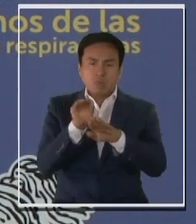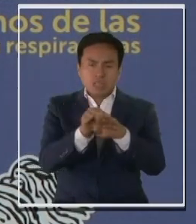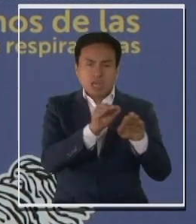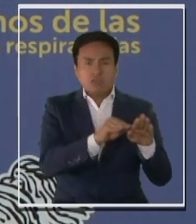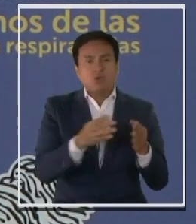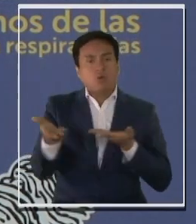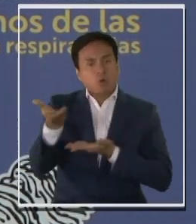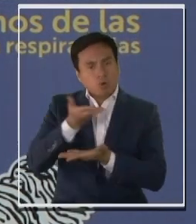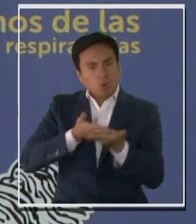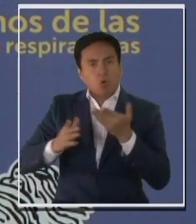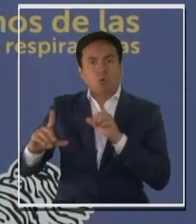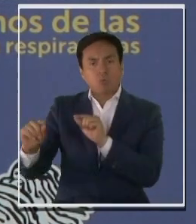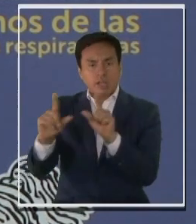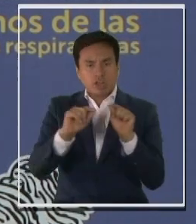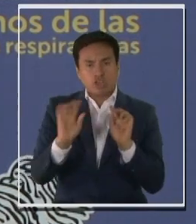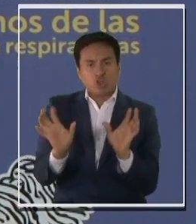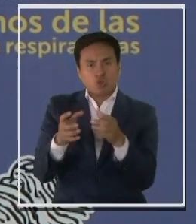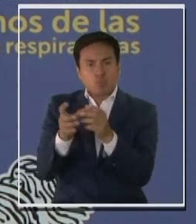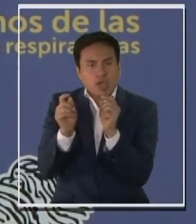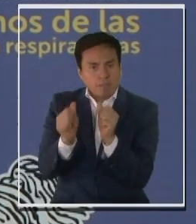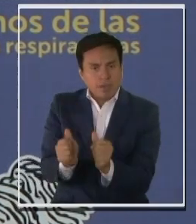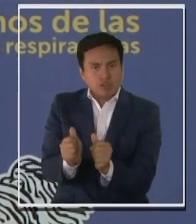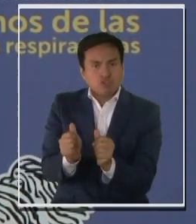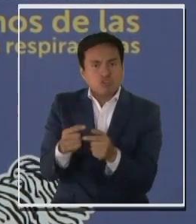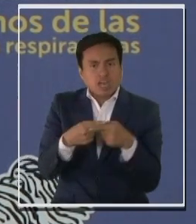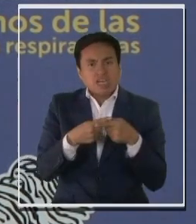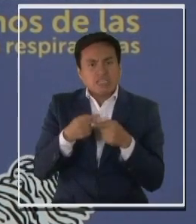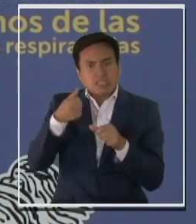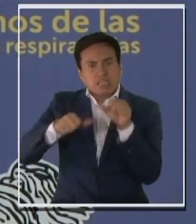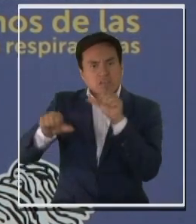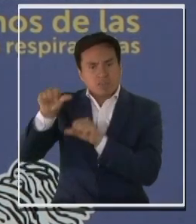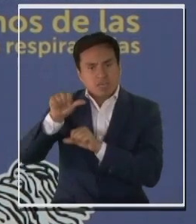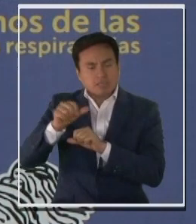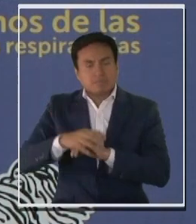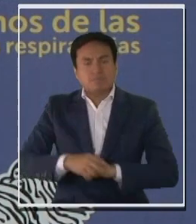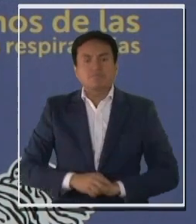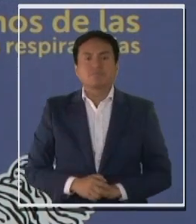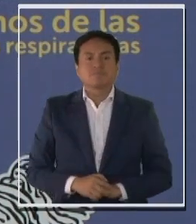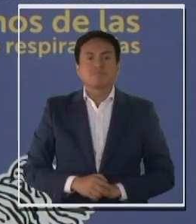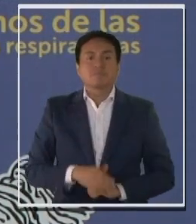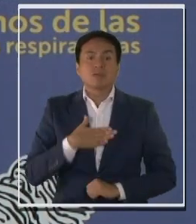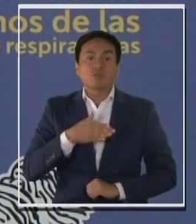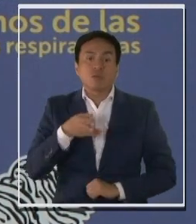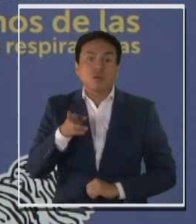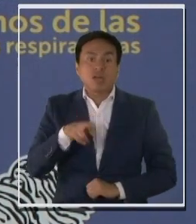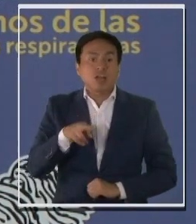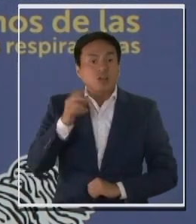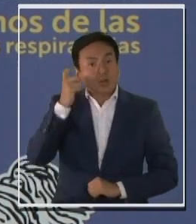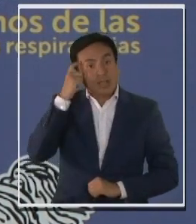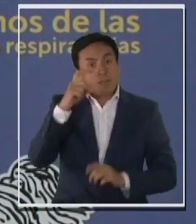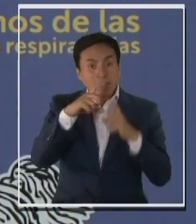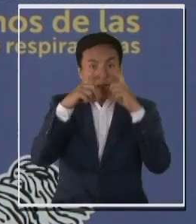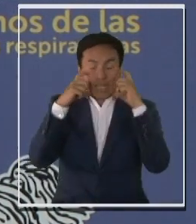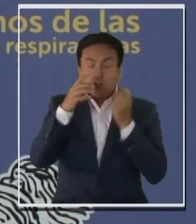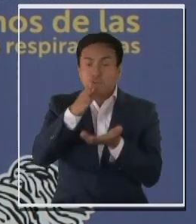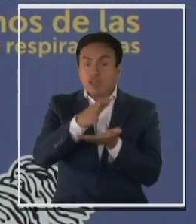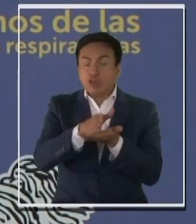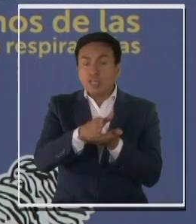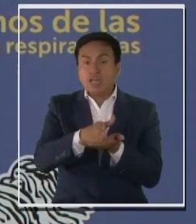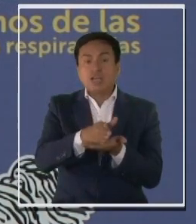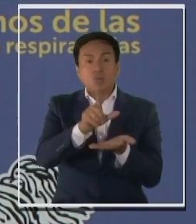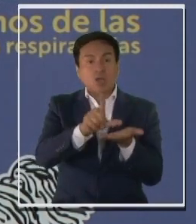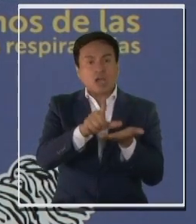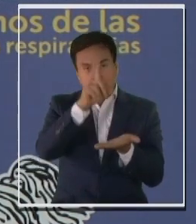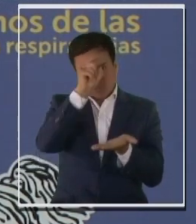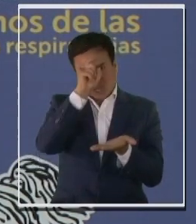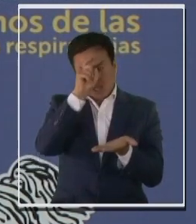que se ha tenido con los grupos de expertos y sociedades científicas queremos recordar que la mascarilla es obligatoria de los centros